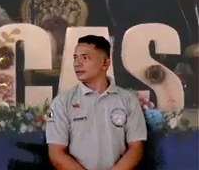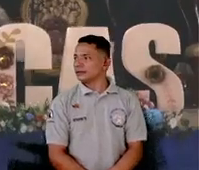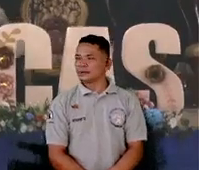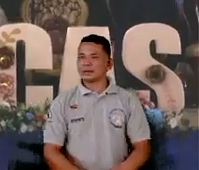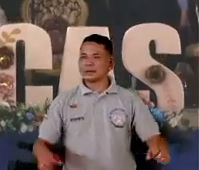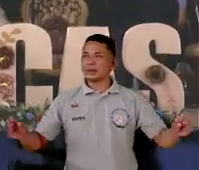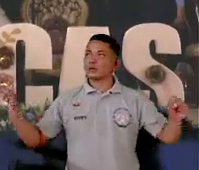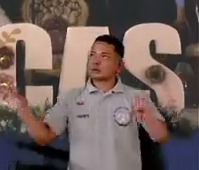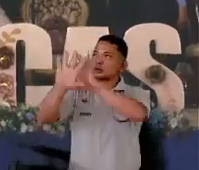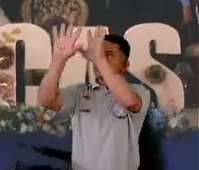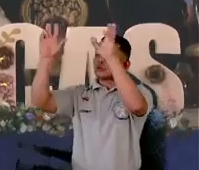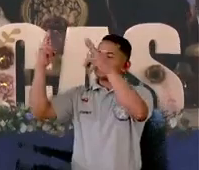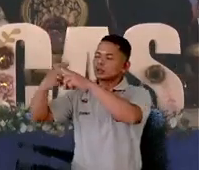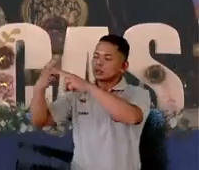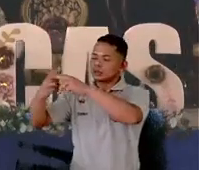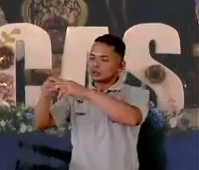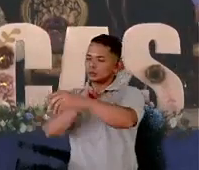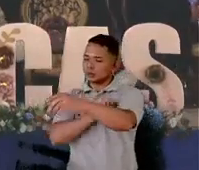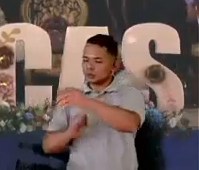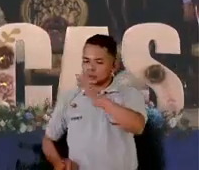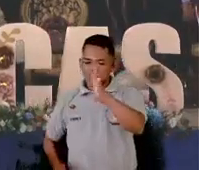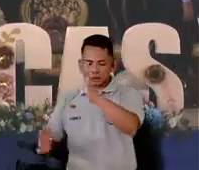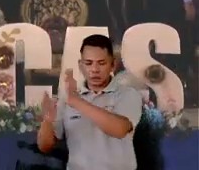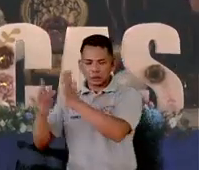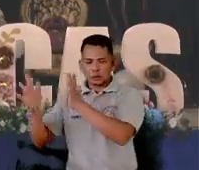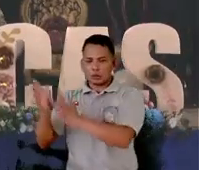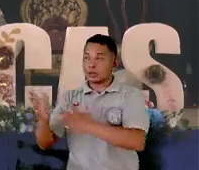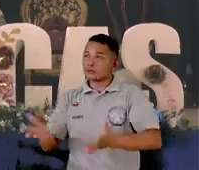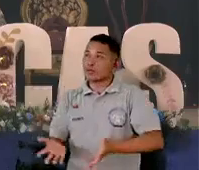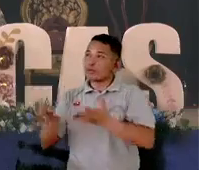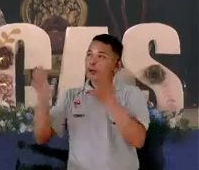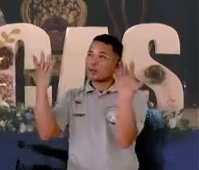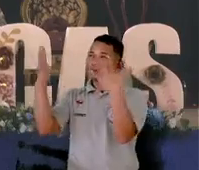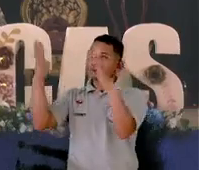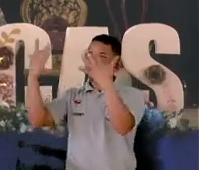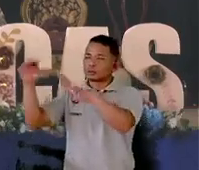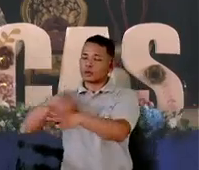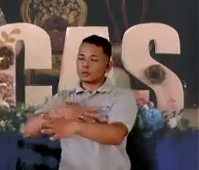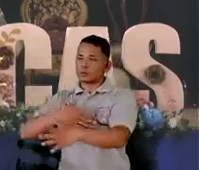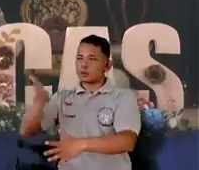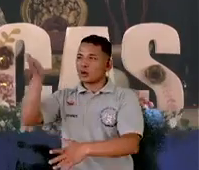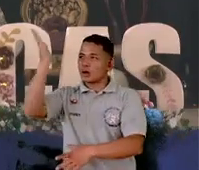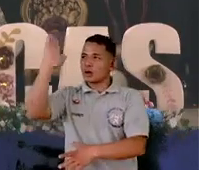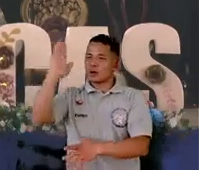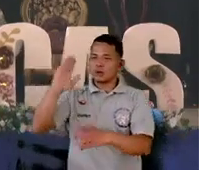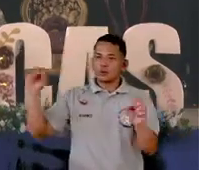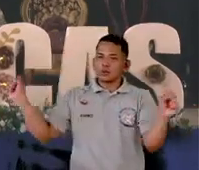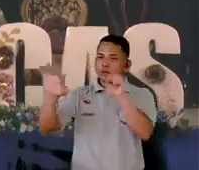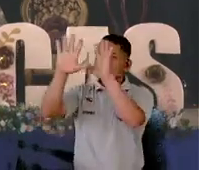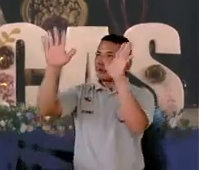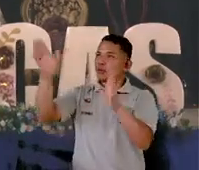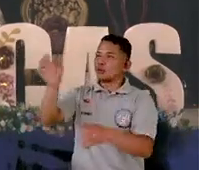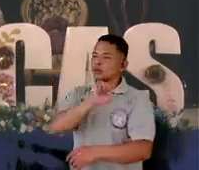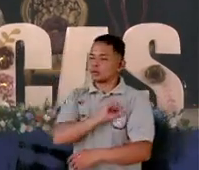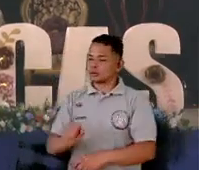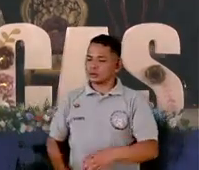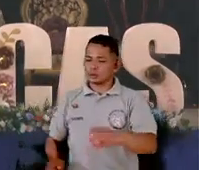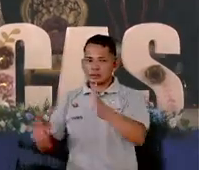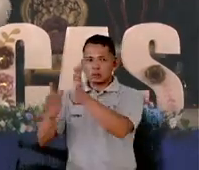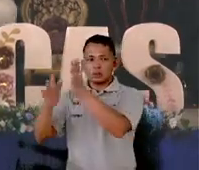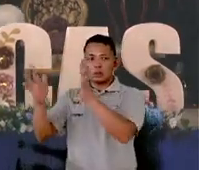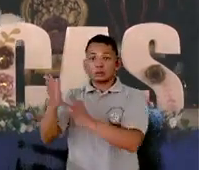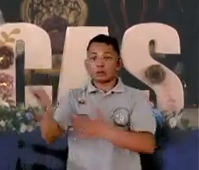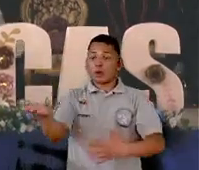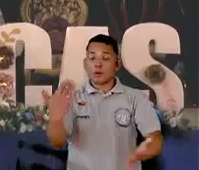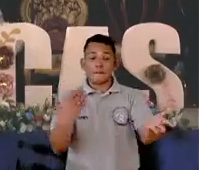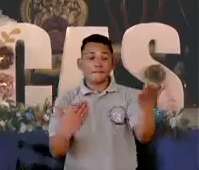Gloria al nombre del Señor Jesucristo. Demos una alabanza a nuestro Dios. Gloria al Señor Jesús. Vamos